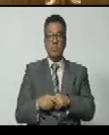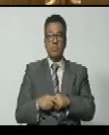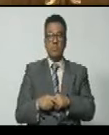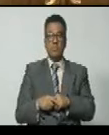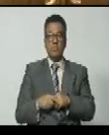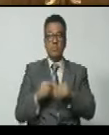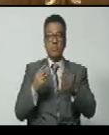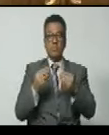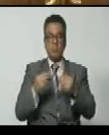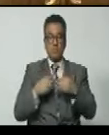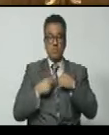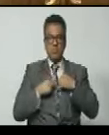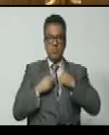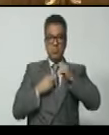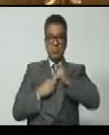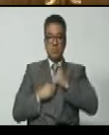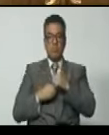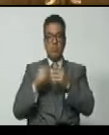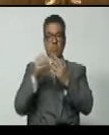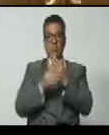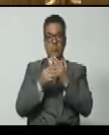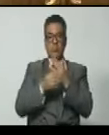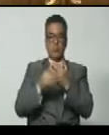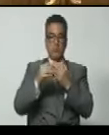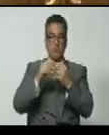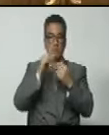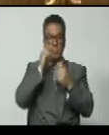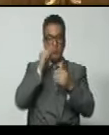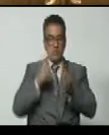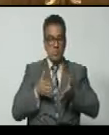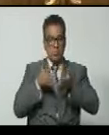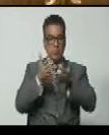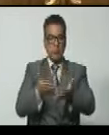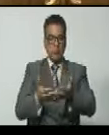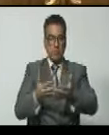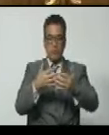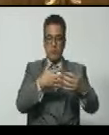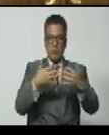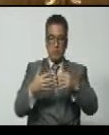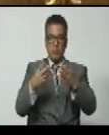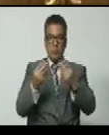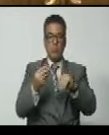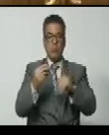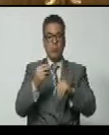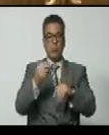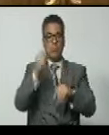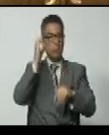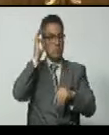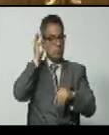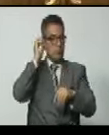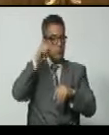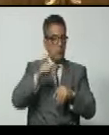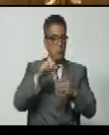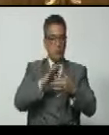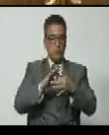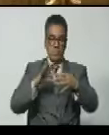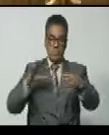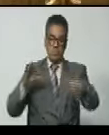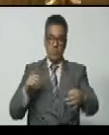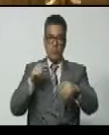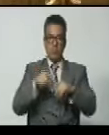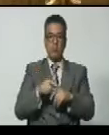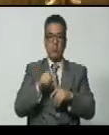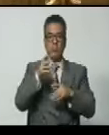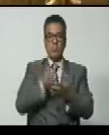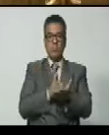se dejó pues que su esposo fuera a la lucha como muchas mujeres que hoy nos desprendemos